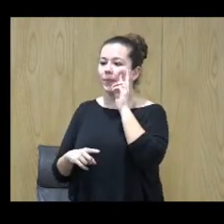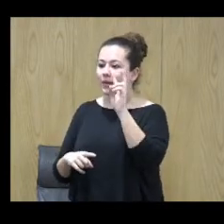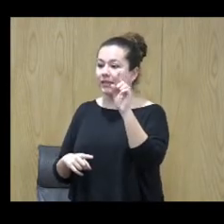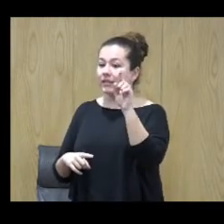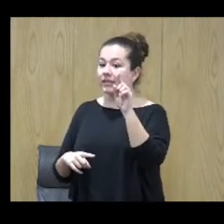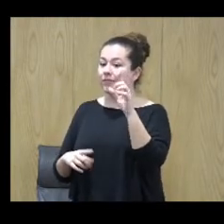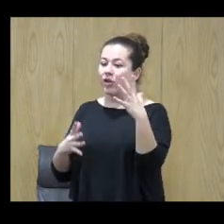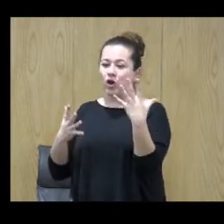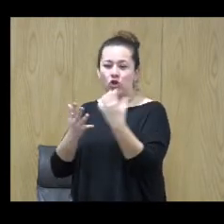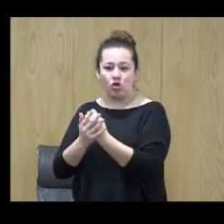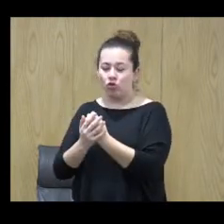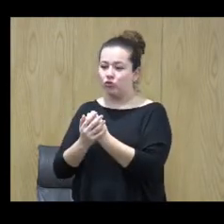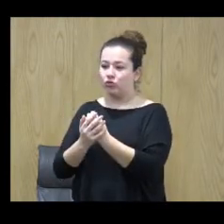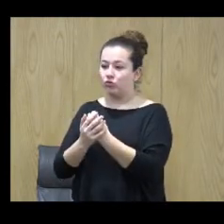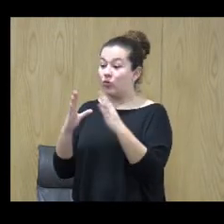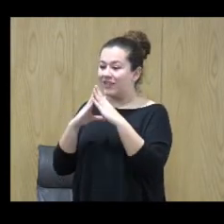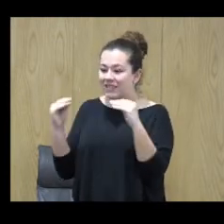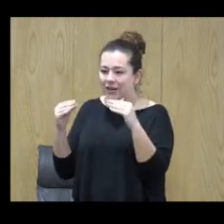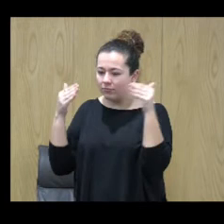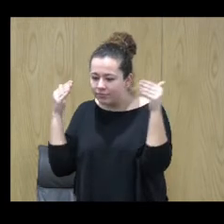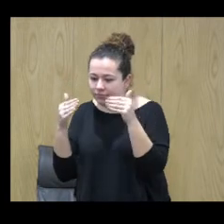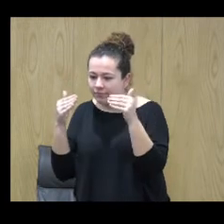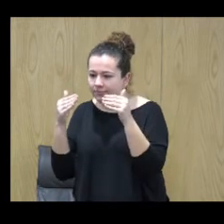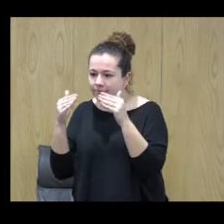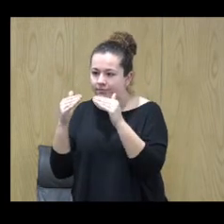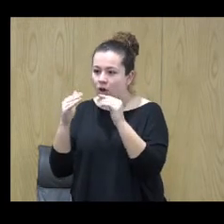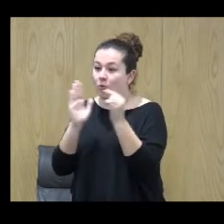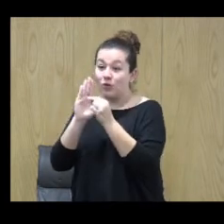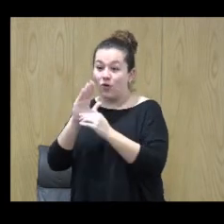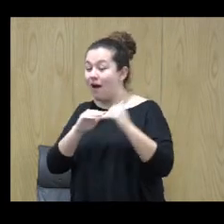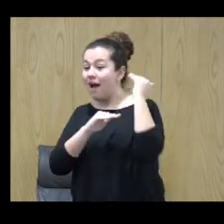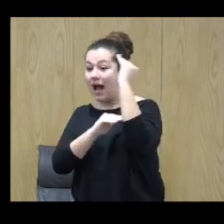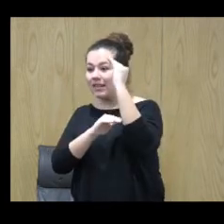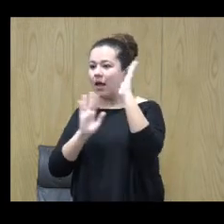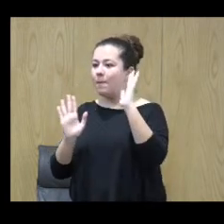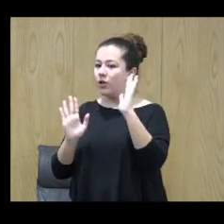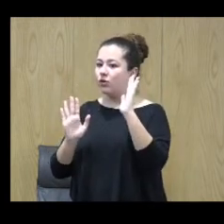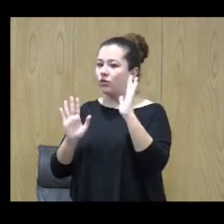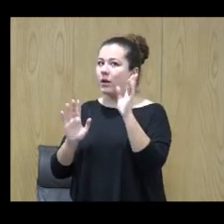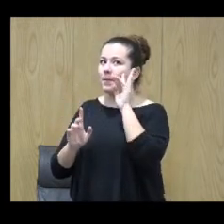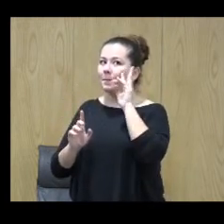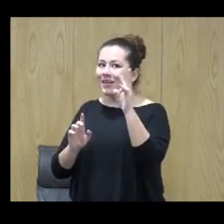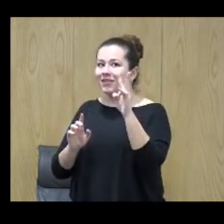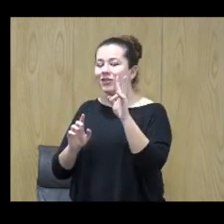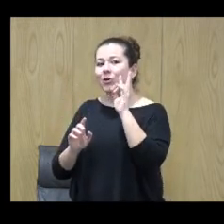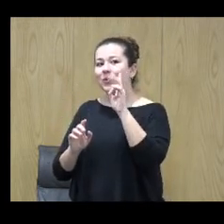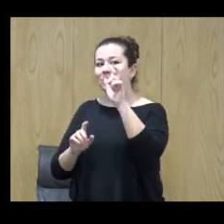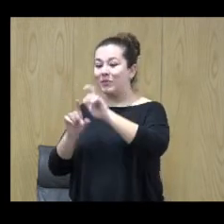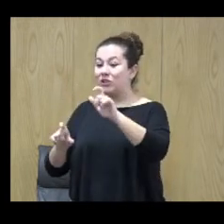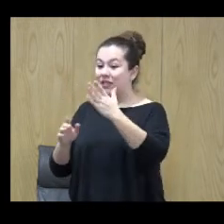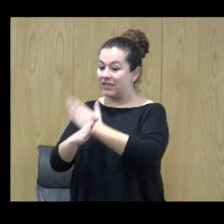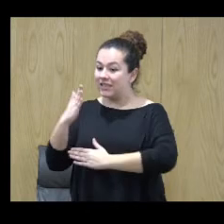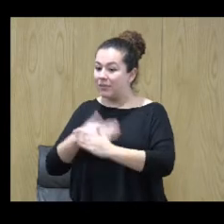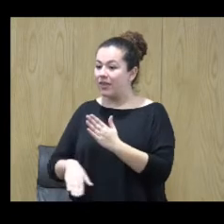mientras que todos los universitarios se concentran en la parte más alta, en las puntuaciones más altas, pero aquí ya veis que una distribución de las personas con